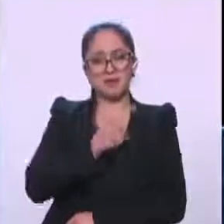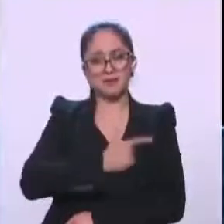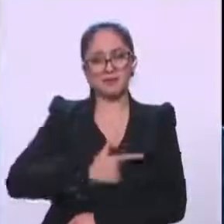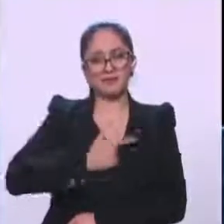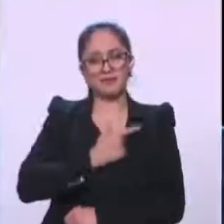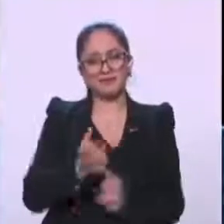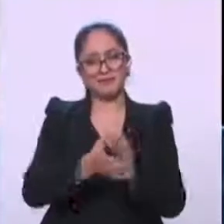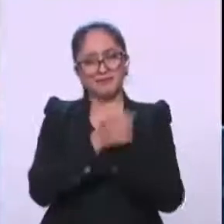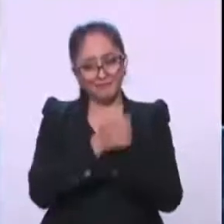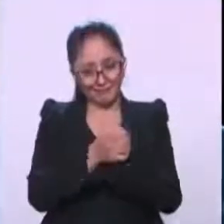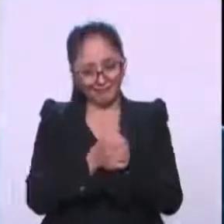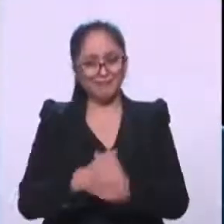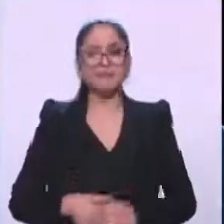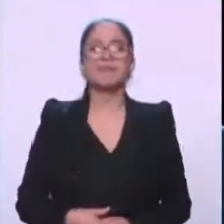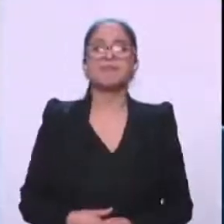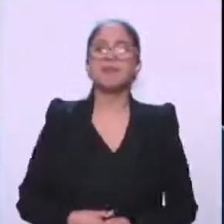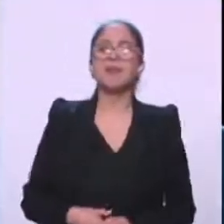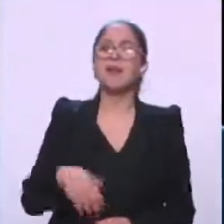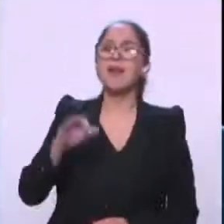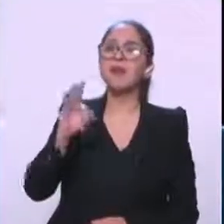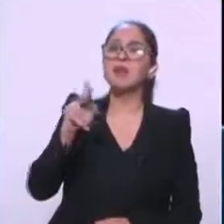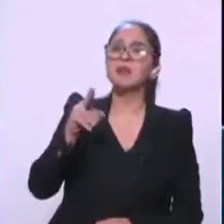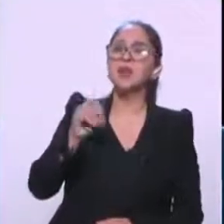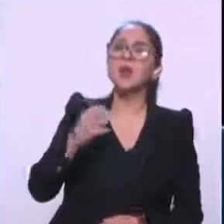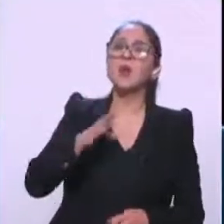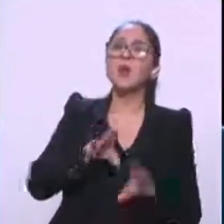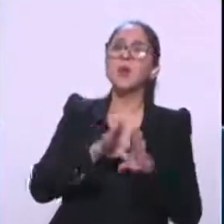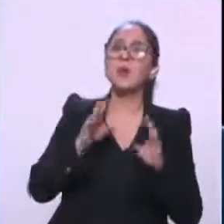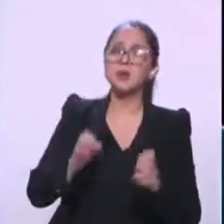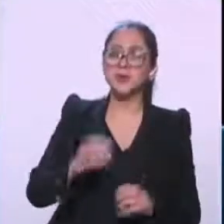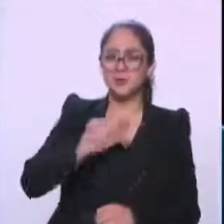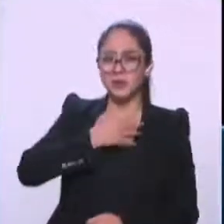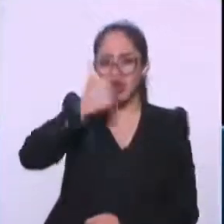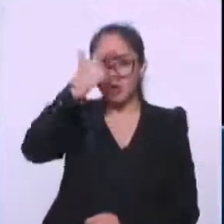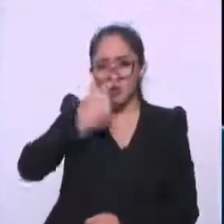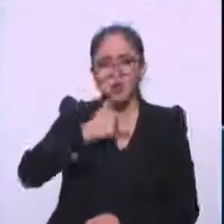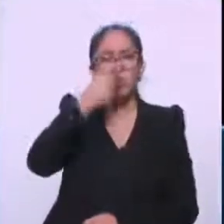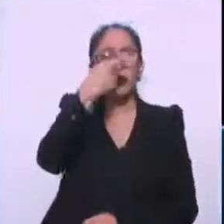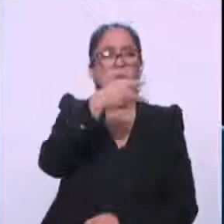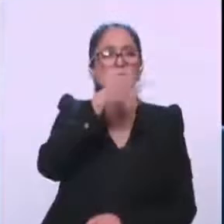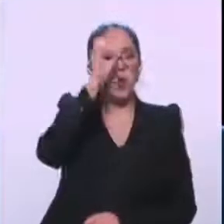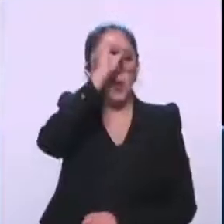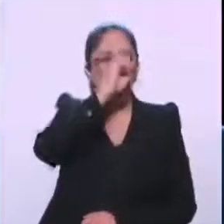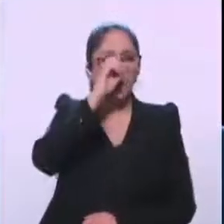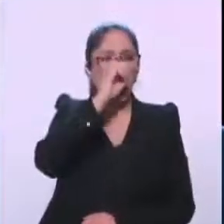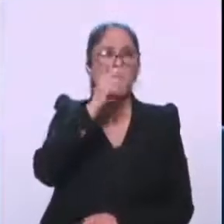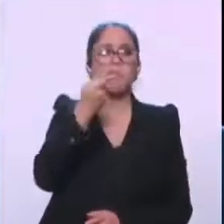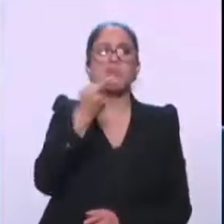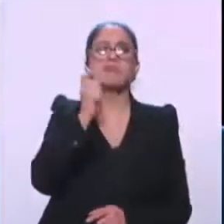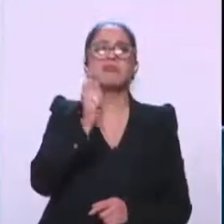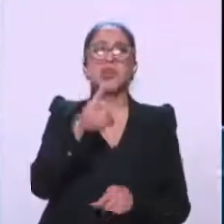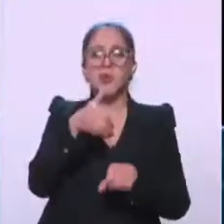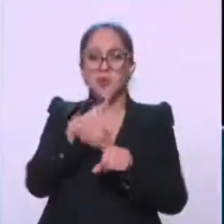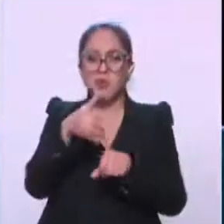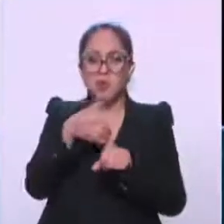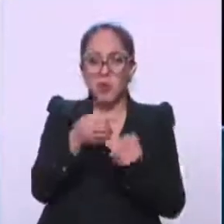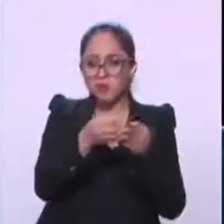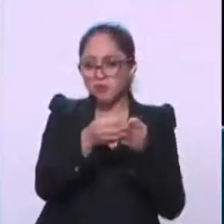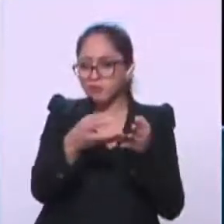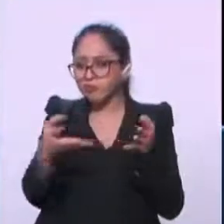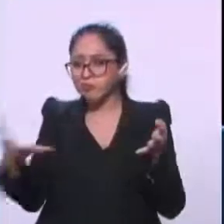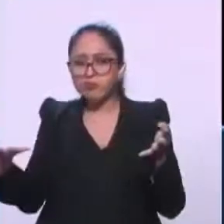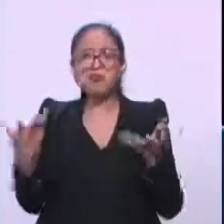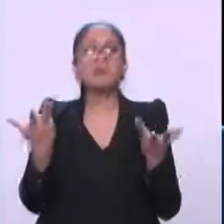buenas noches, ¿cómo estás? Pues ¿cómo ves el termómetro electoral? Ya hay algunos instrumentos, todavía no los suyos que estamos esperando, pero sí podemos